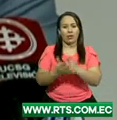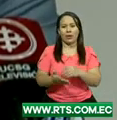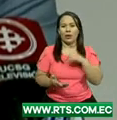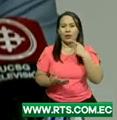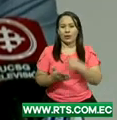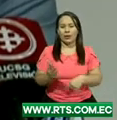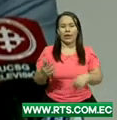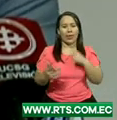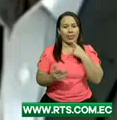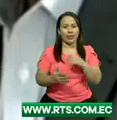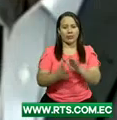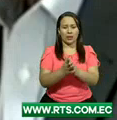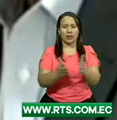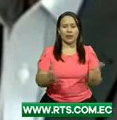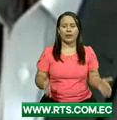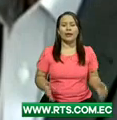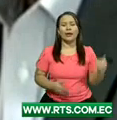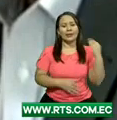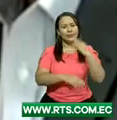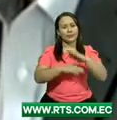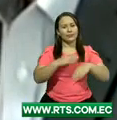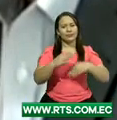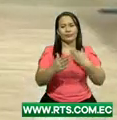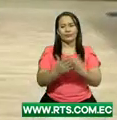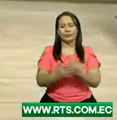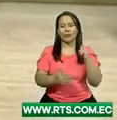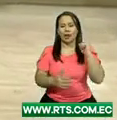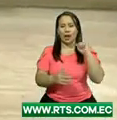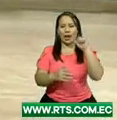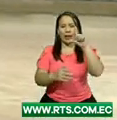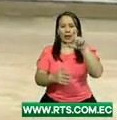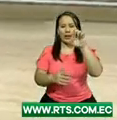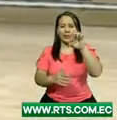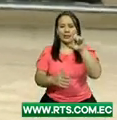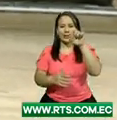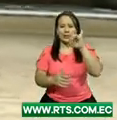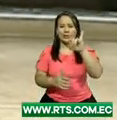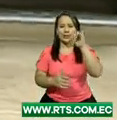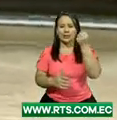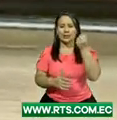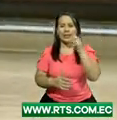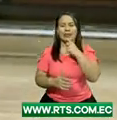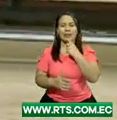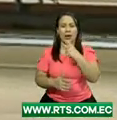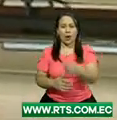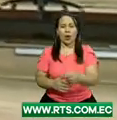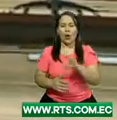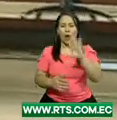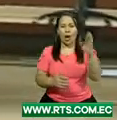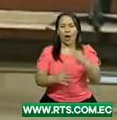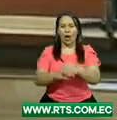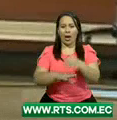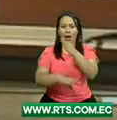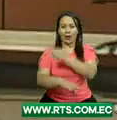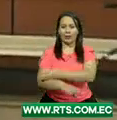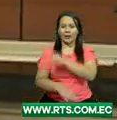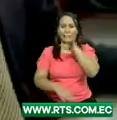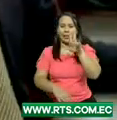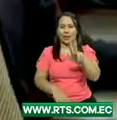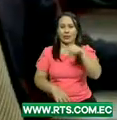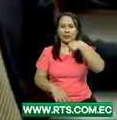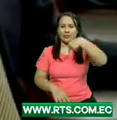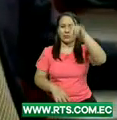consta dentro del expediente de acuerdo al relato alexis nera por medio carlos pareja cordero habría recibido tres millones de dólares